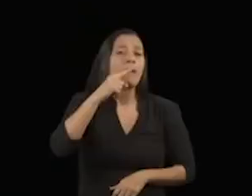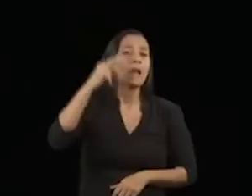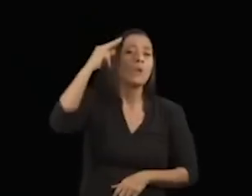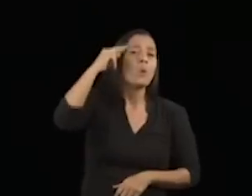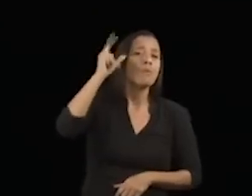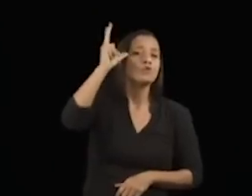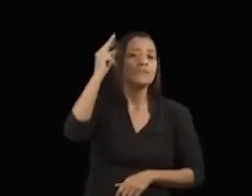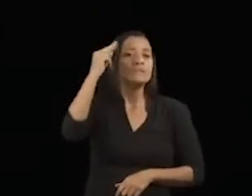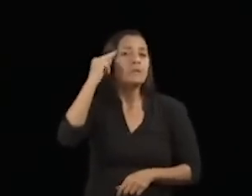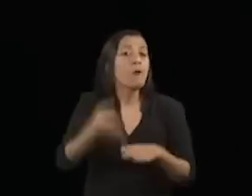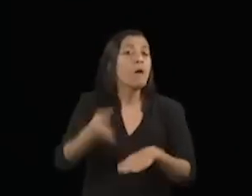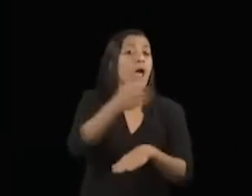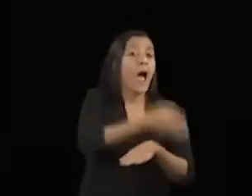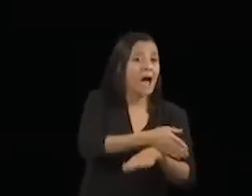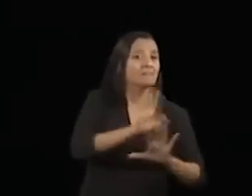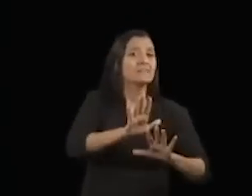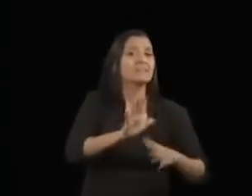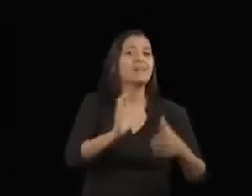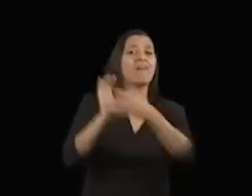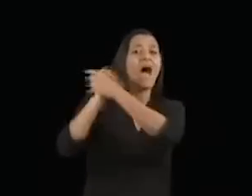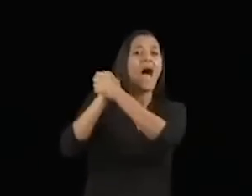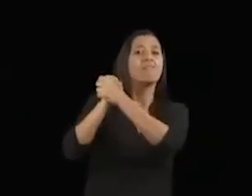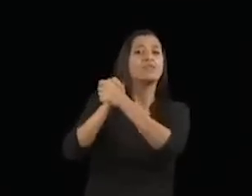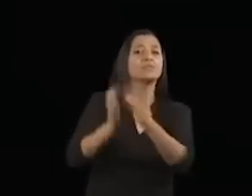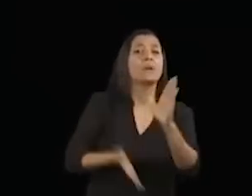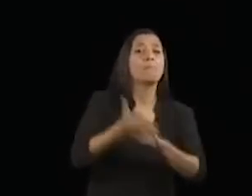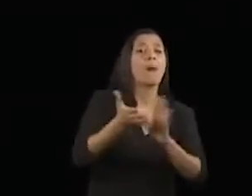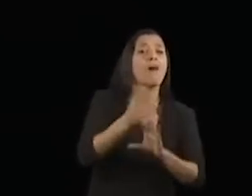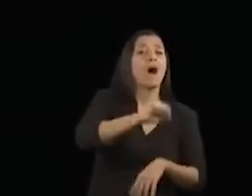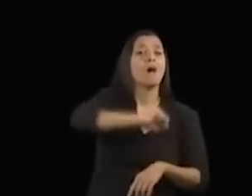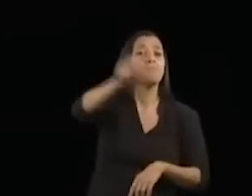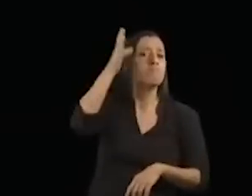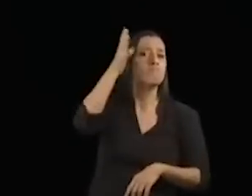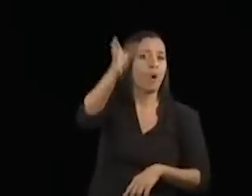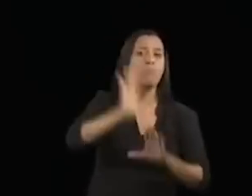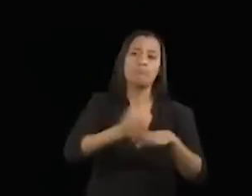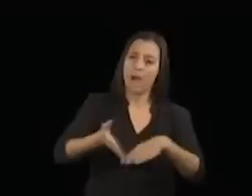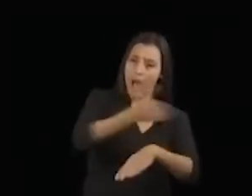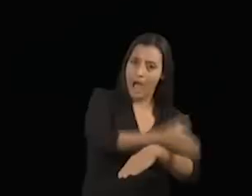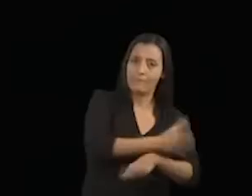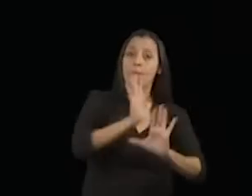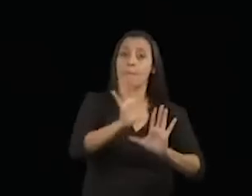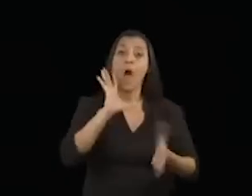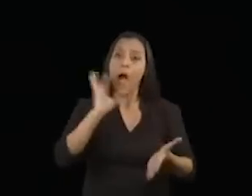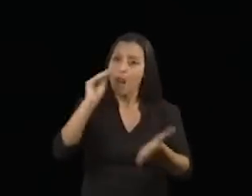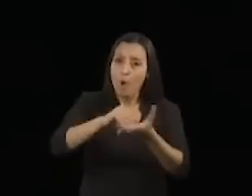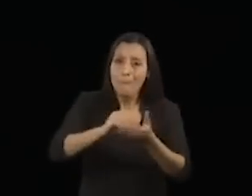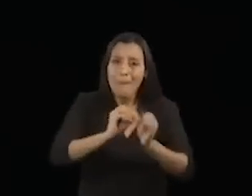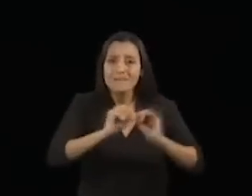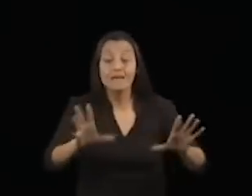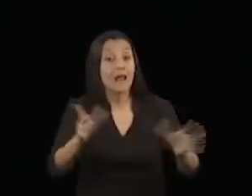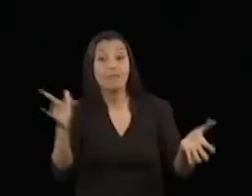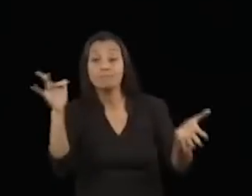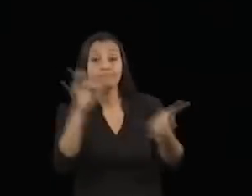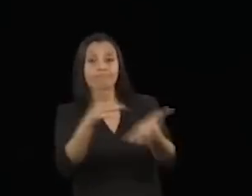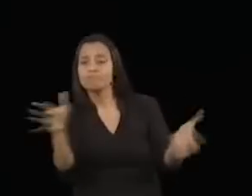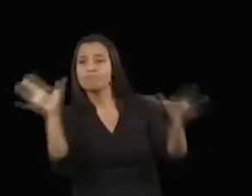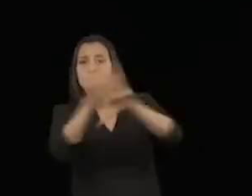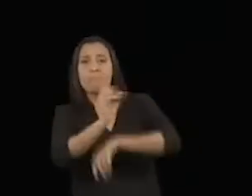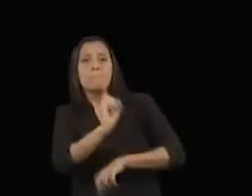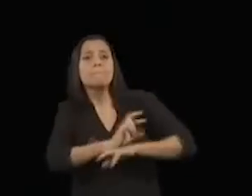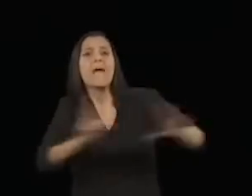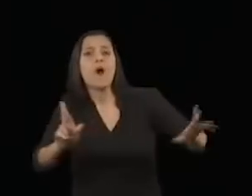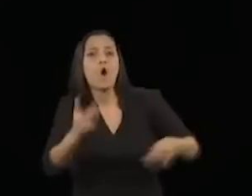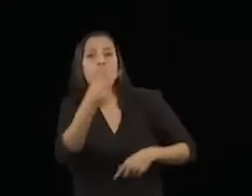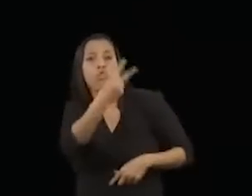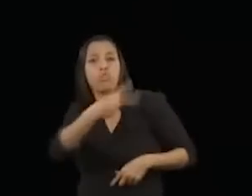89, previo a la hiperinflación de Alfonsín. Pero con un agravante adicional, y es que